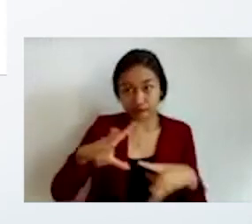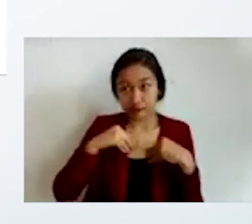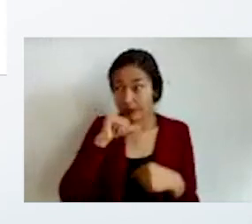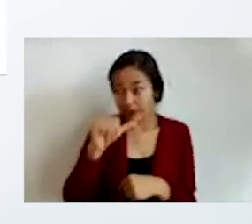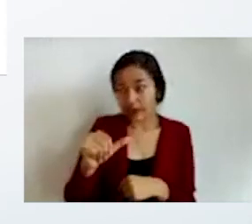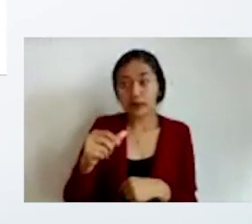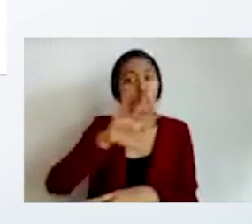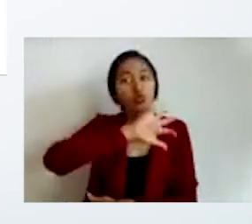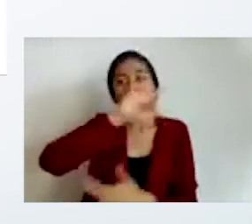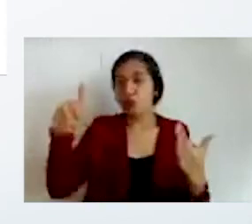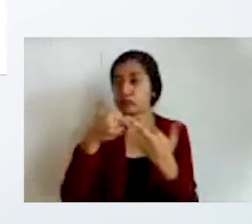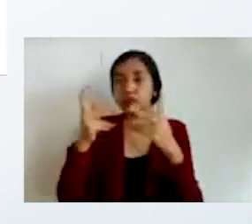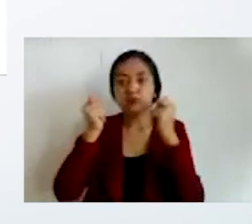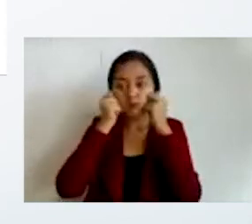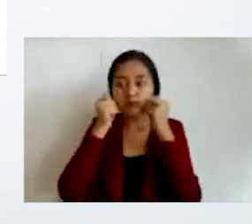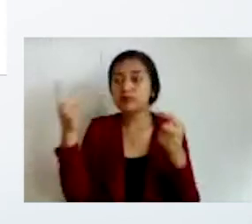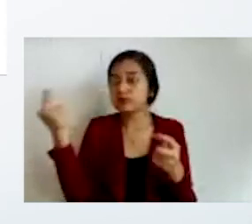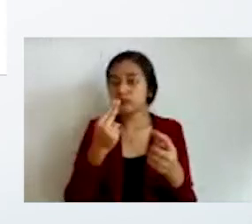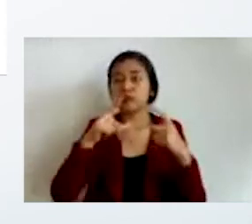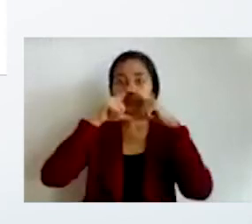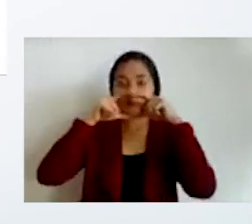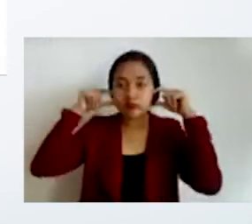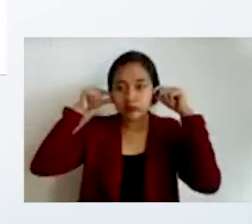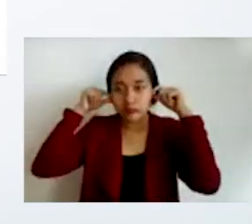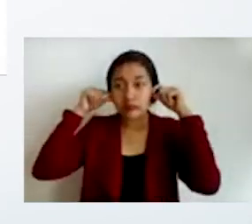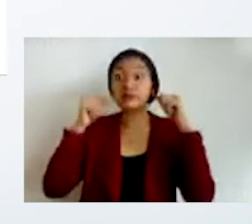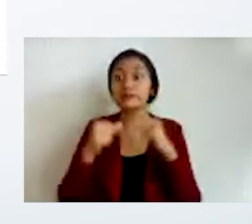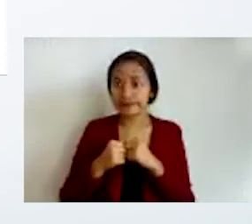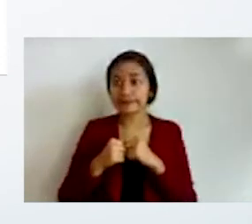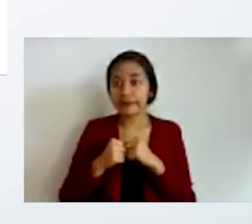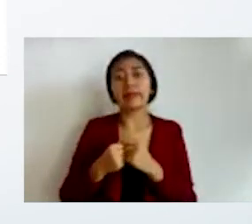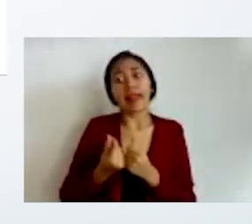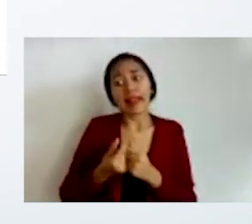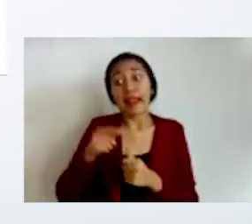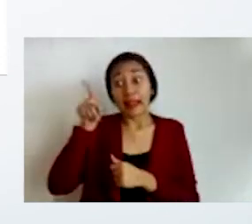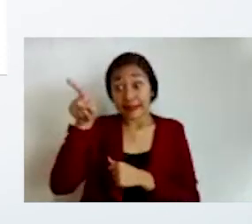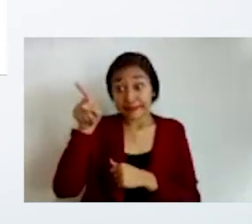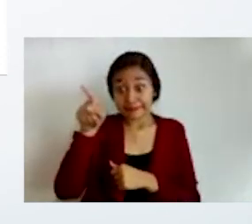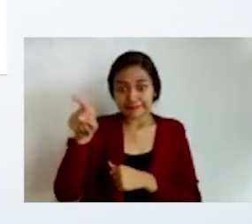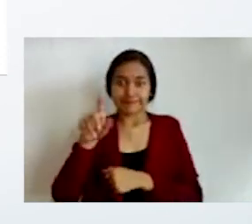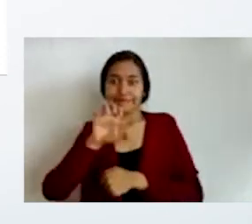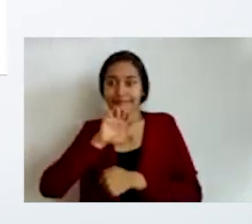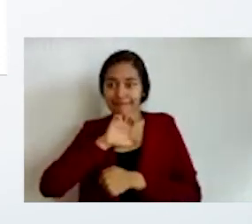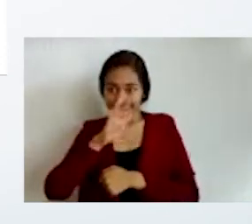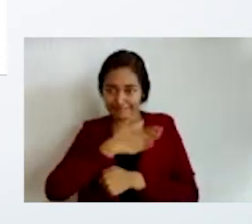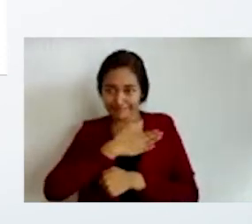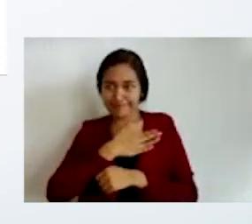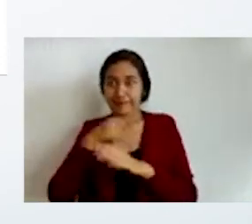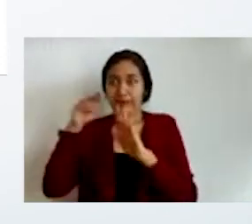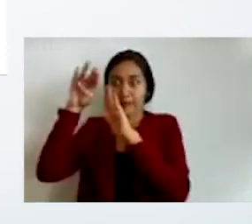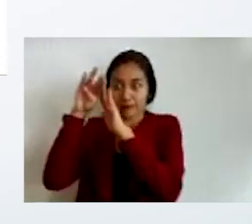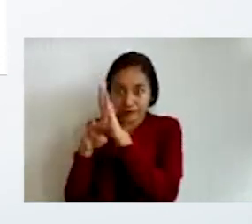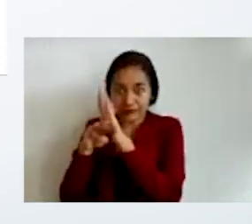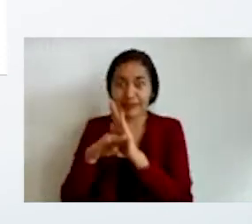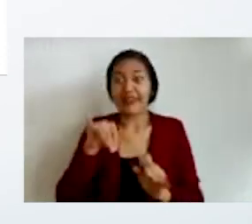imaginar uno en un escenario de baja transmisión, como es el lado derecho de las curvas de España y de Italia,